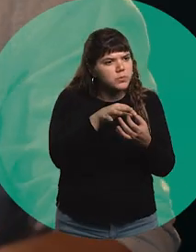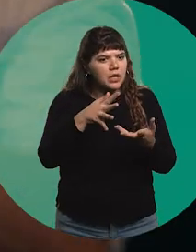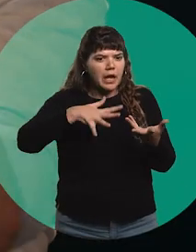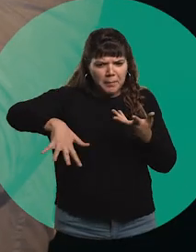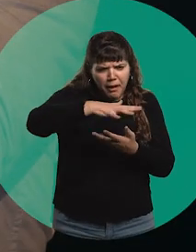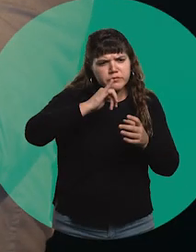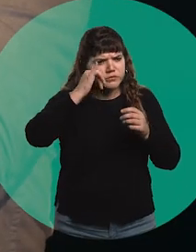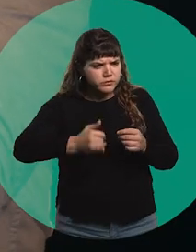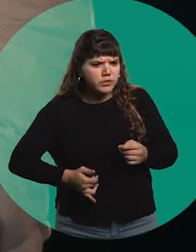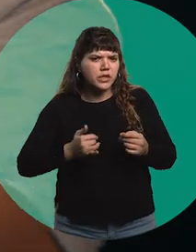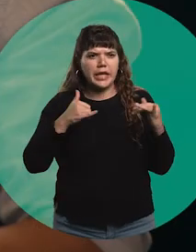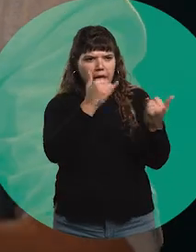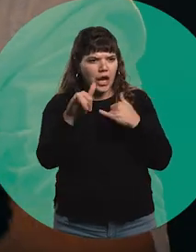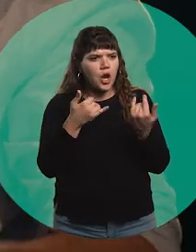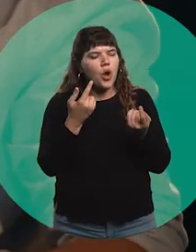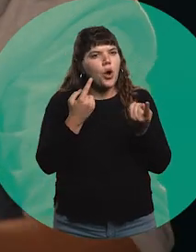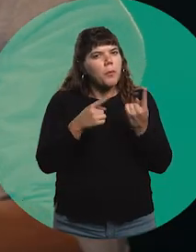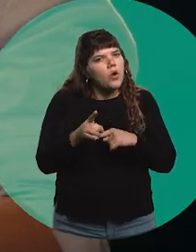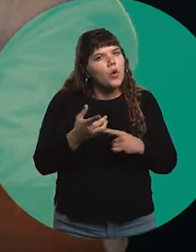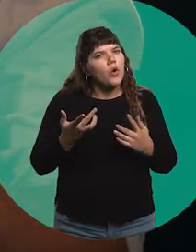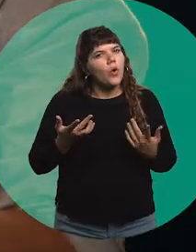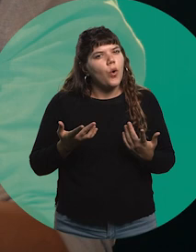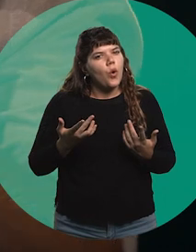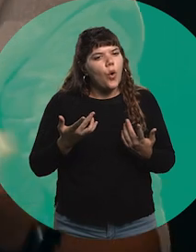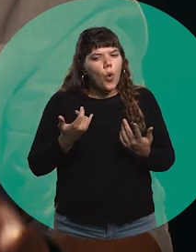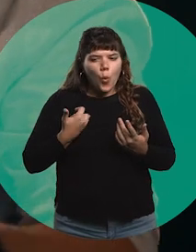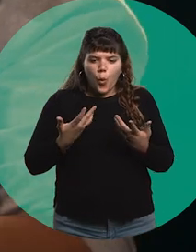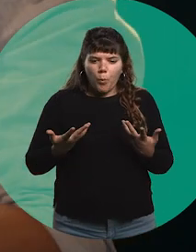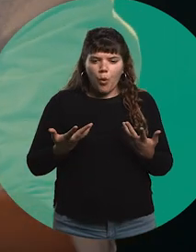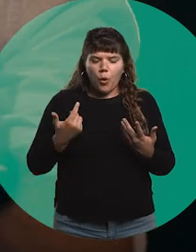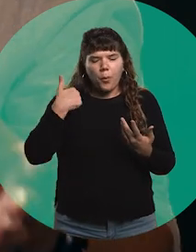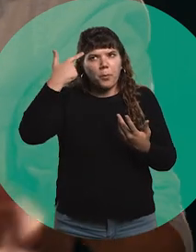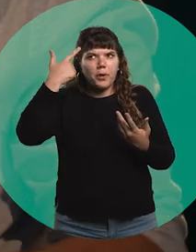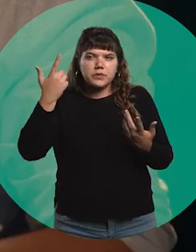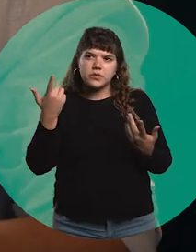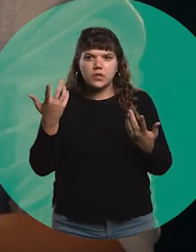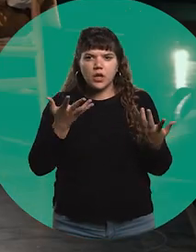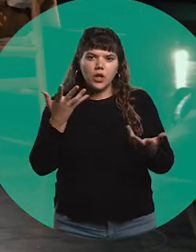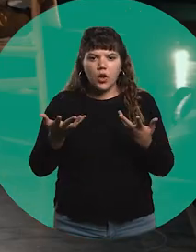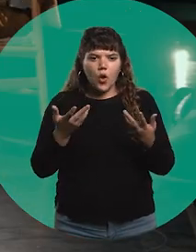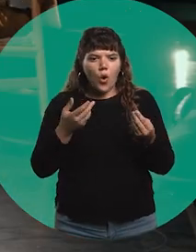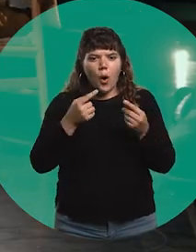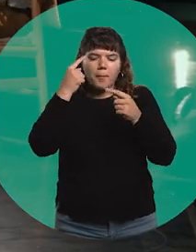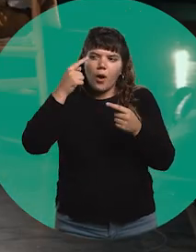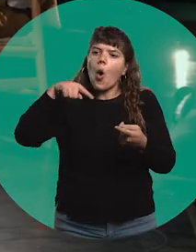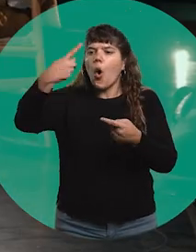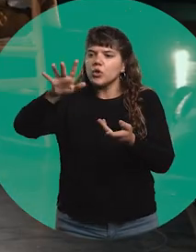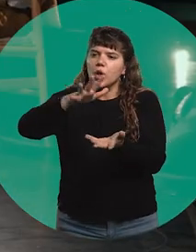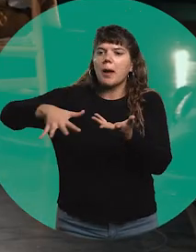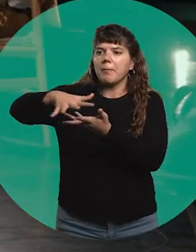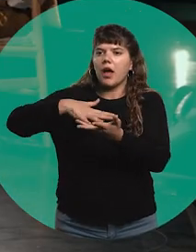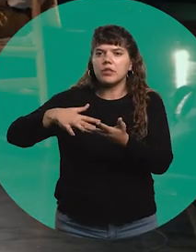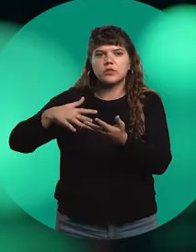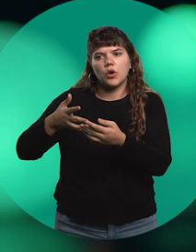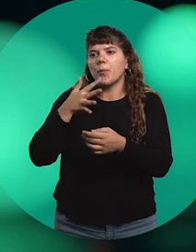del espacio de recreación, sino que, llevarlo como estoy pensando que permeando en otros espacios